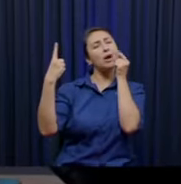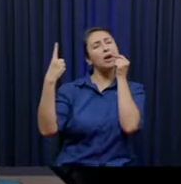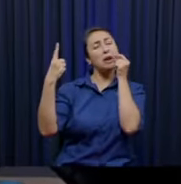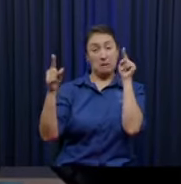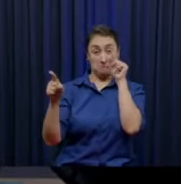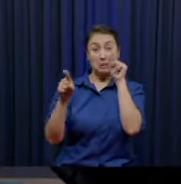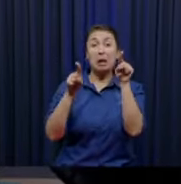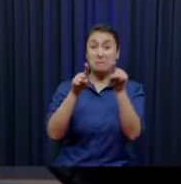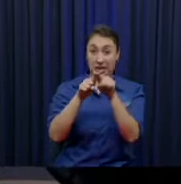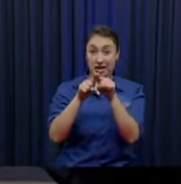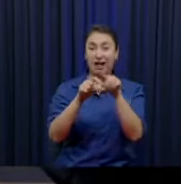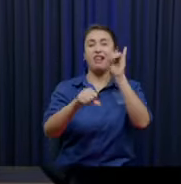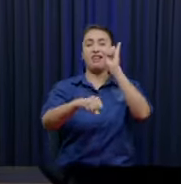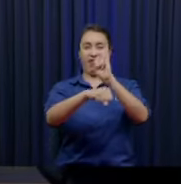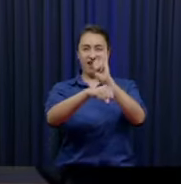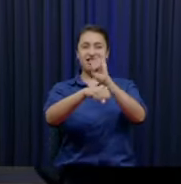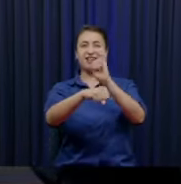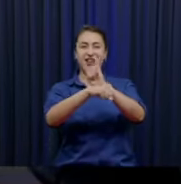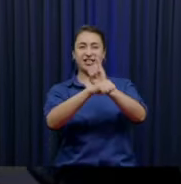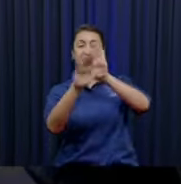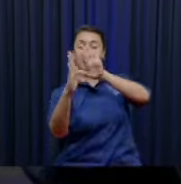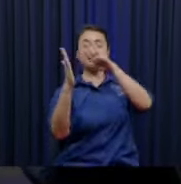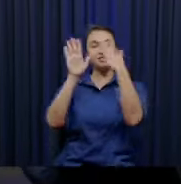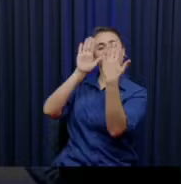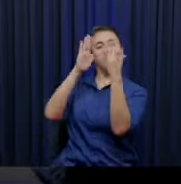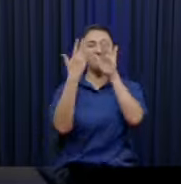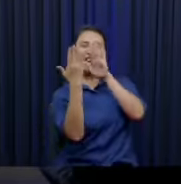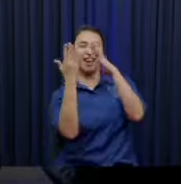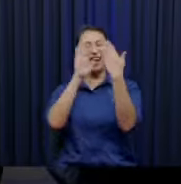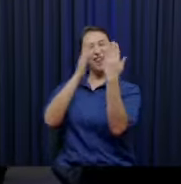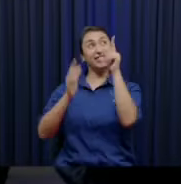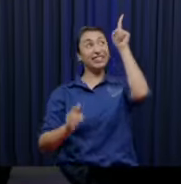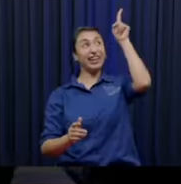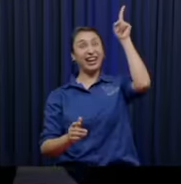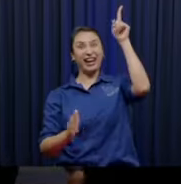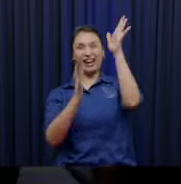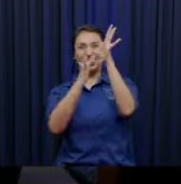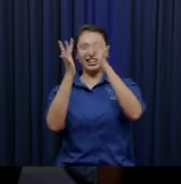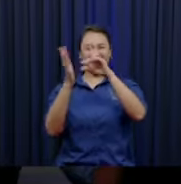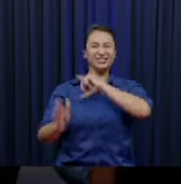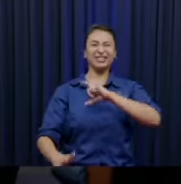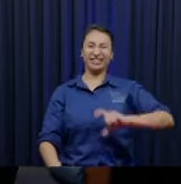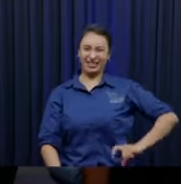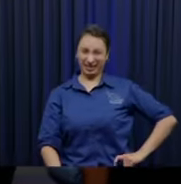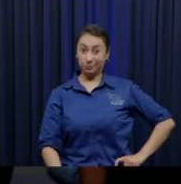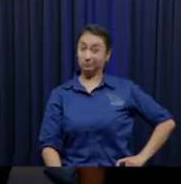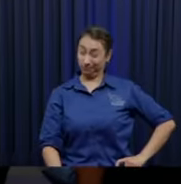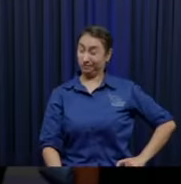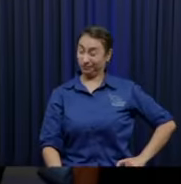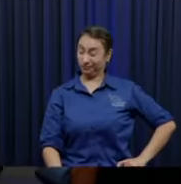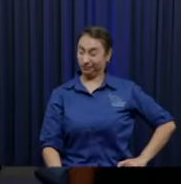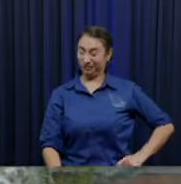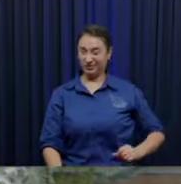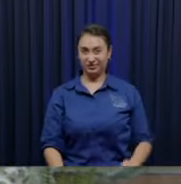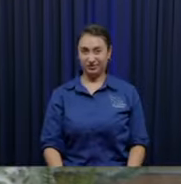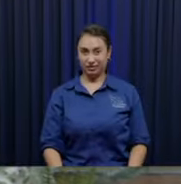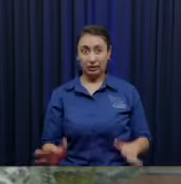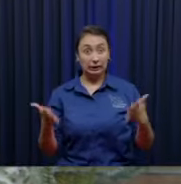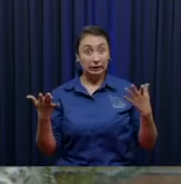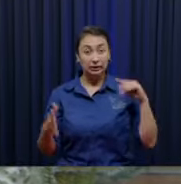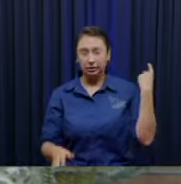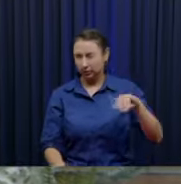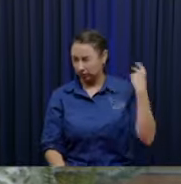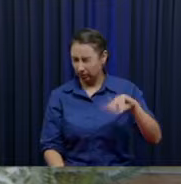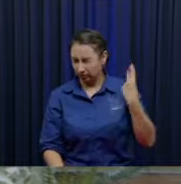Eva, ¿cómo tiene que ser? Semejante al postrer Adán. Entonces, ahí ya la cosa se